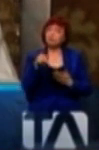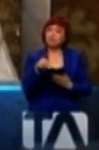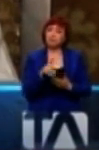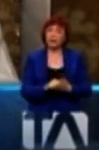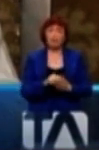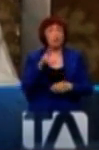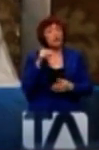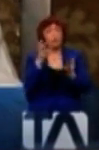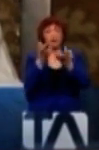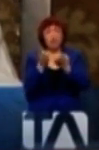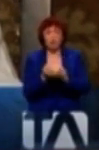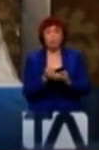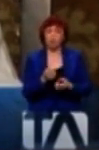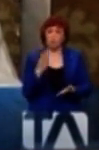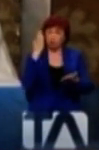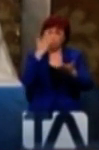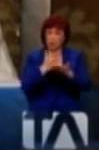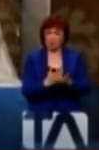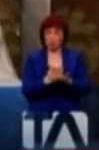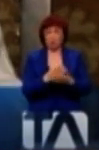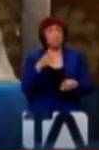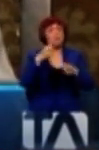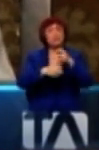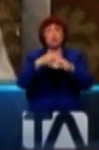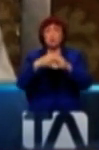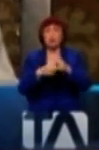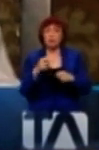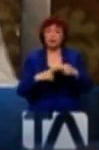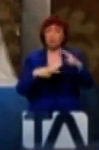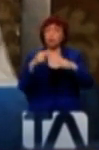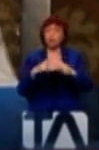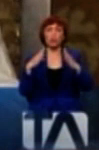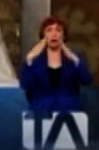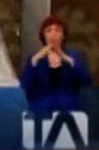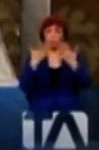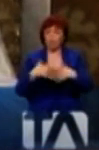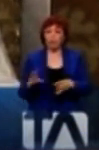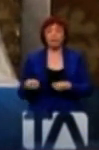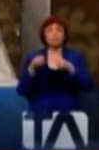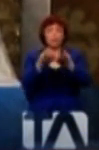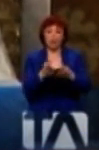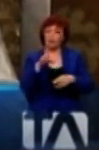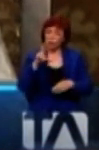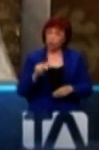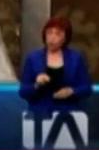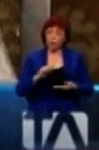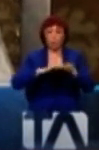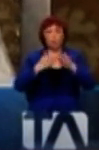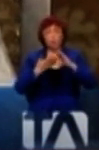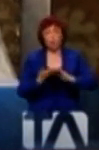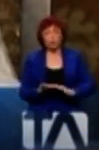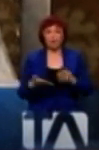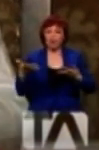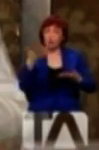no queremos crear paredes, crear guetos, crear, hacer una casa y entregarla, sino queremos crear comunidad, queremos